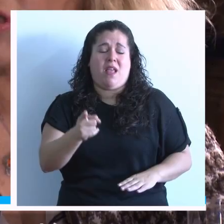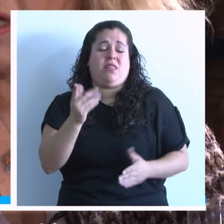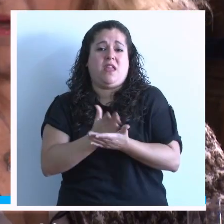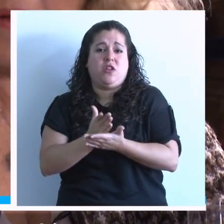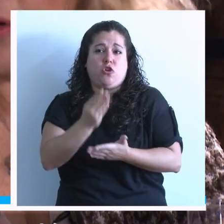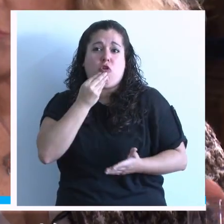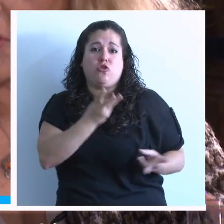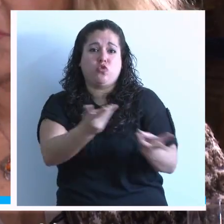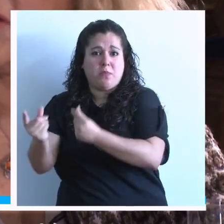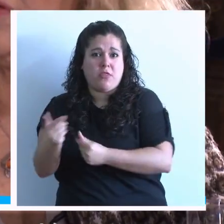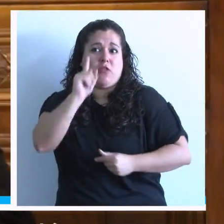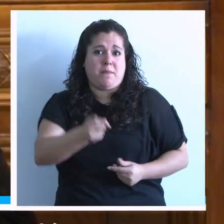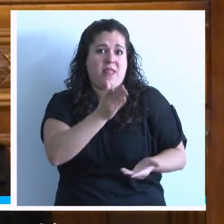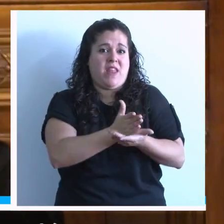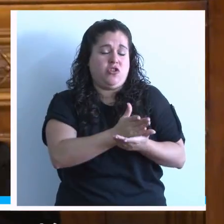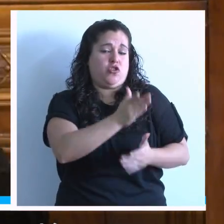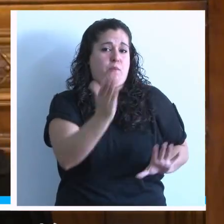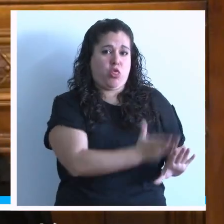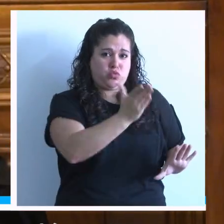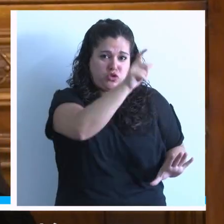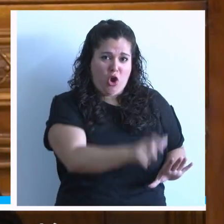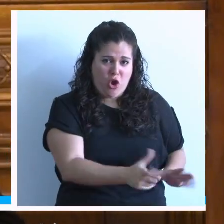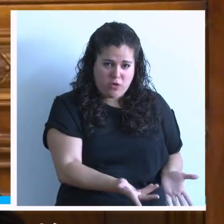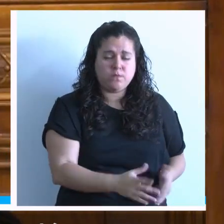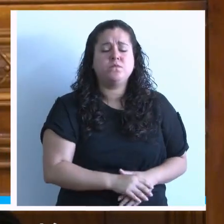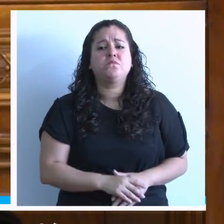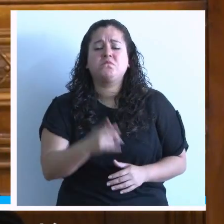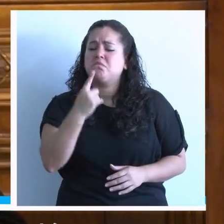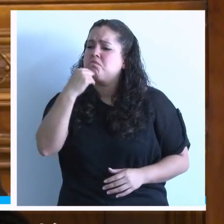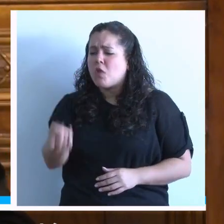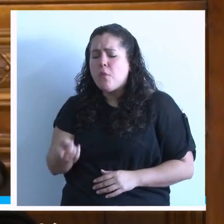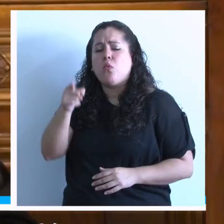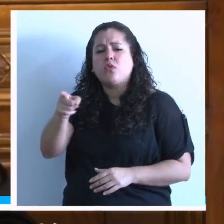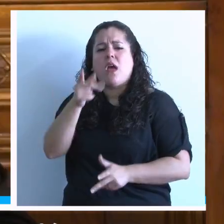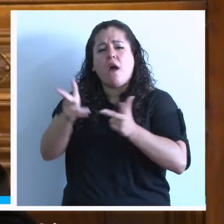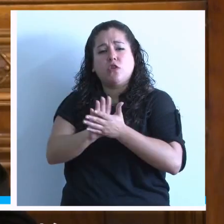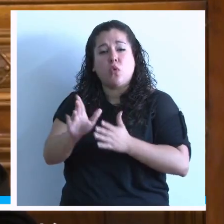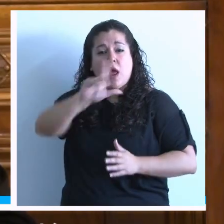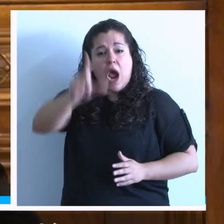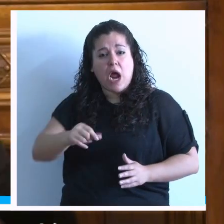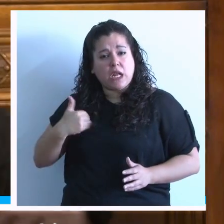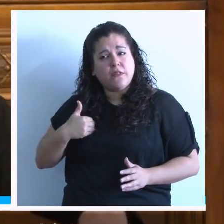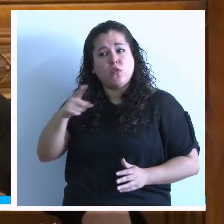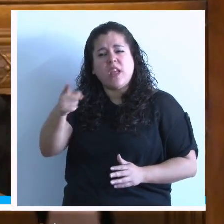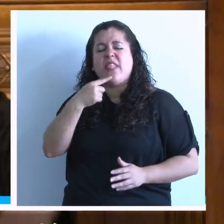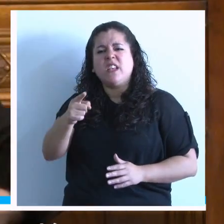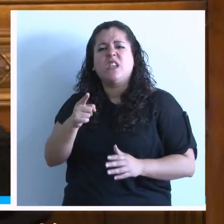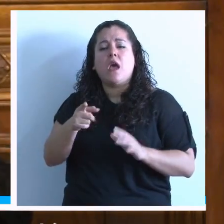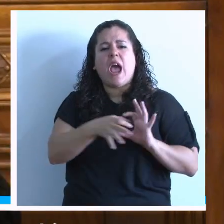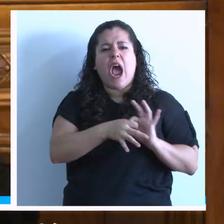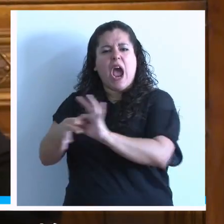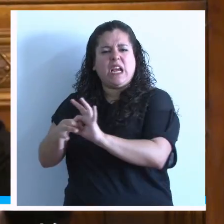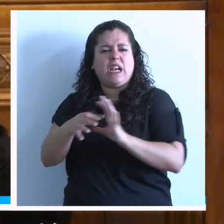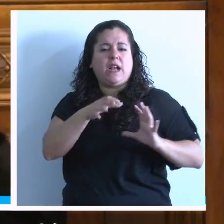los derechos del productor también, ¿no? Ahora, ¿qué diferencia con los institutos que ya tiene la Argentina? Y cuando hablas de analizar toda